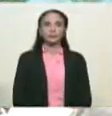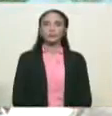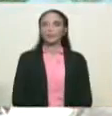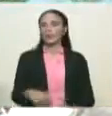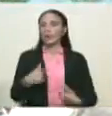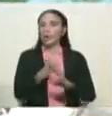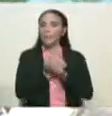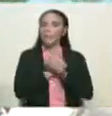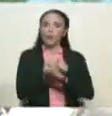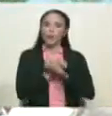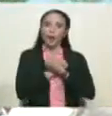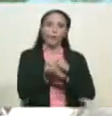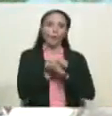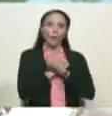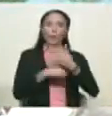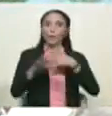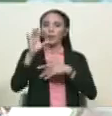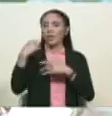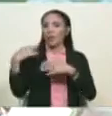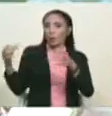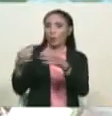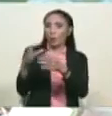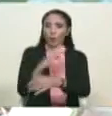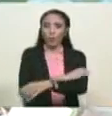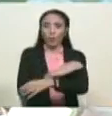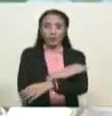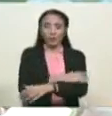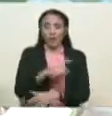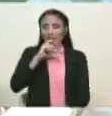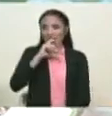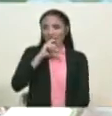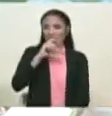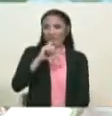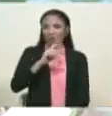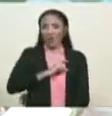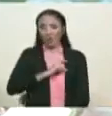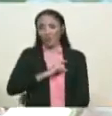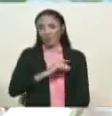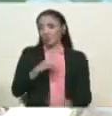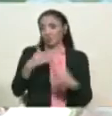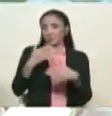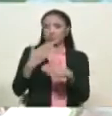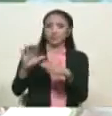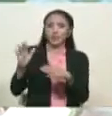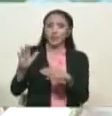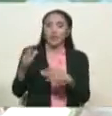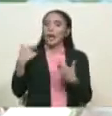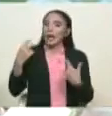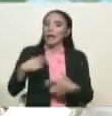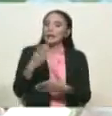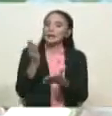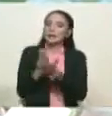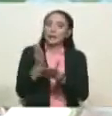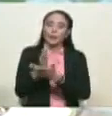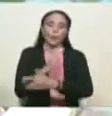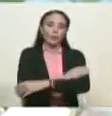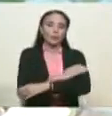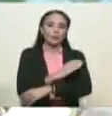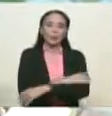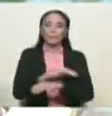el amor, que ellos enarbolen su odio, nosotros lo derrotaremos con el amor. Ellos lo que se la pasa, la derecha